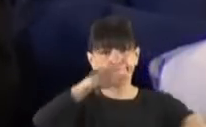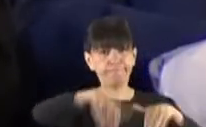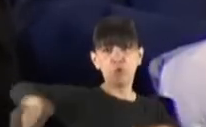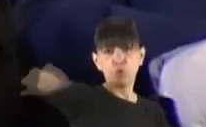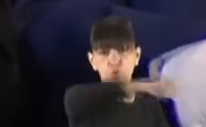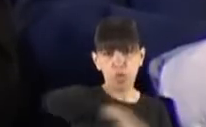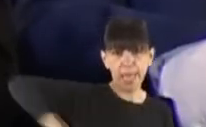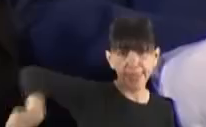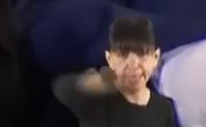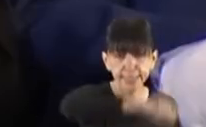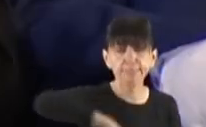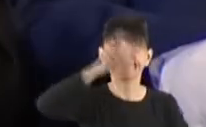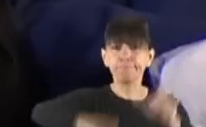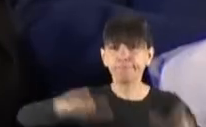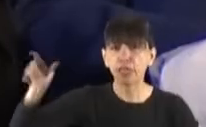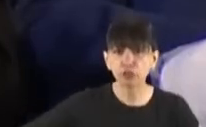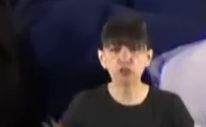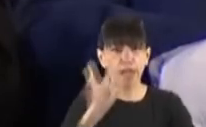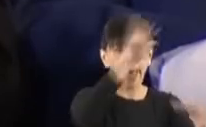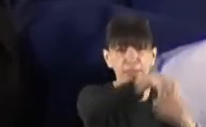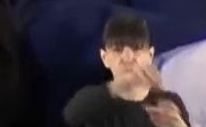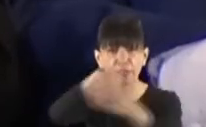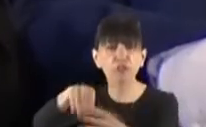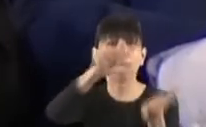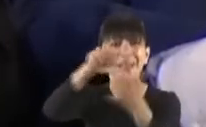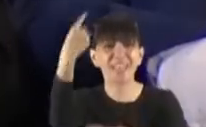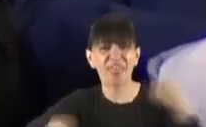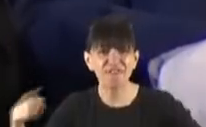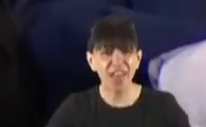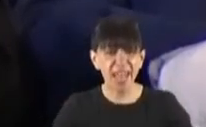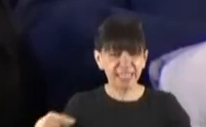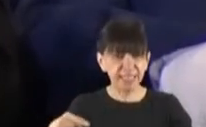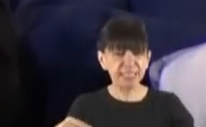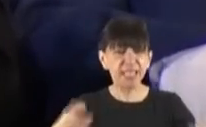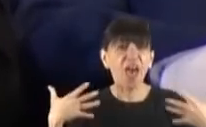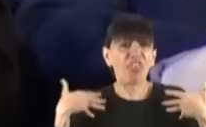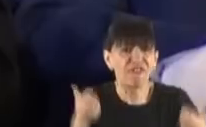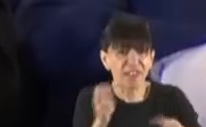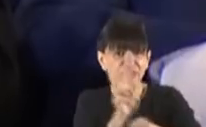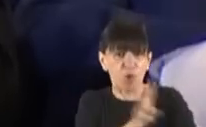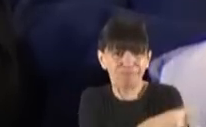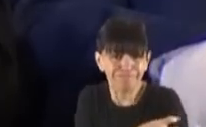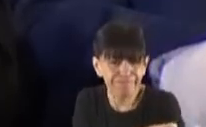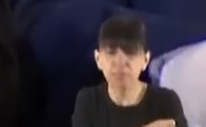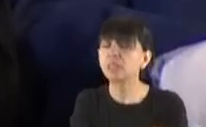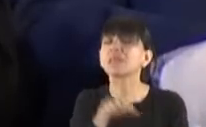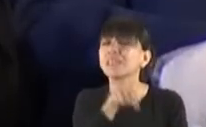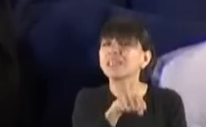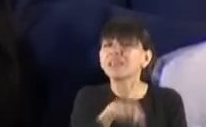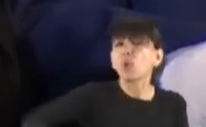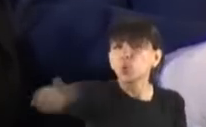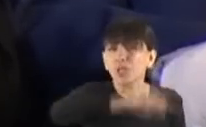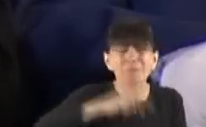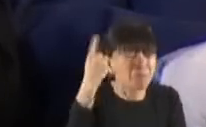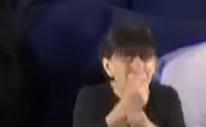hombres y mujeres dedicados a la defensa de sus países, a que el primer propósito para defender sus países